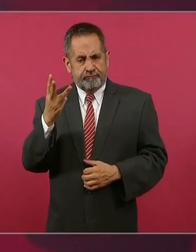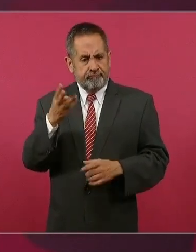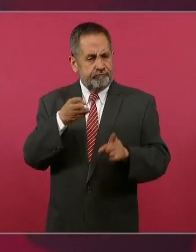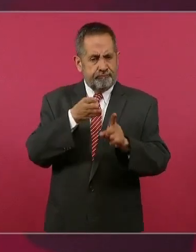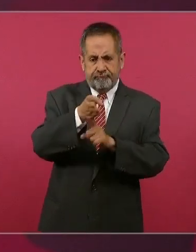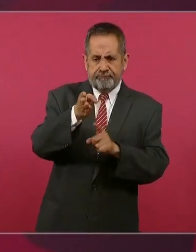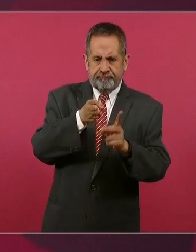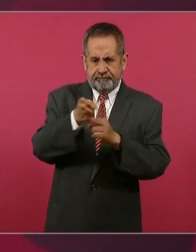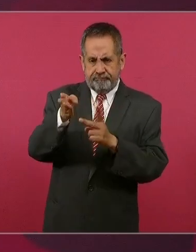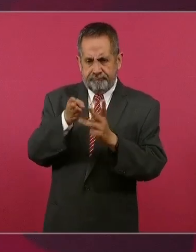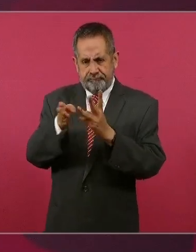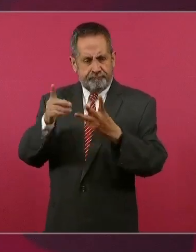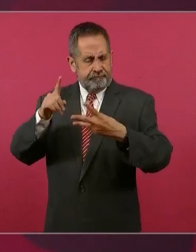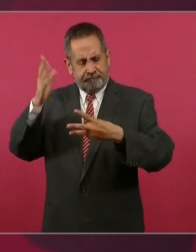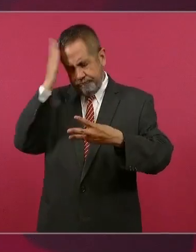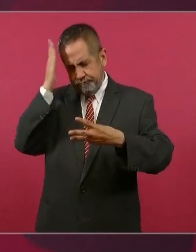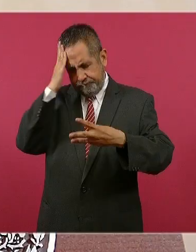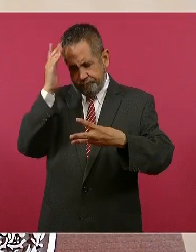prioridades.